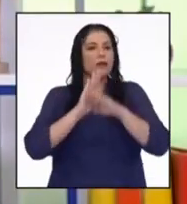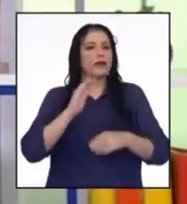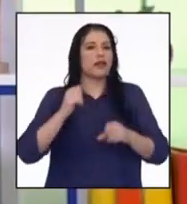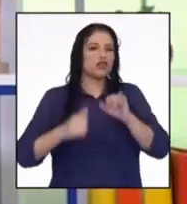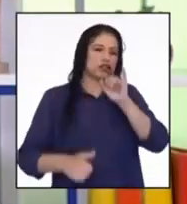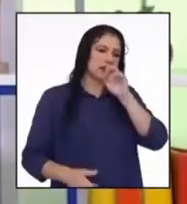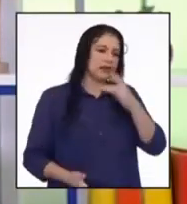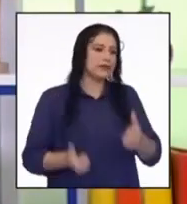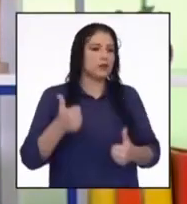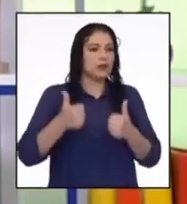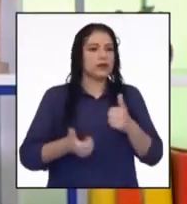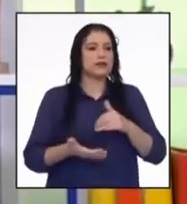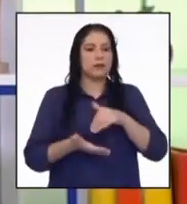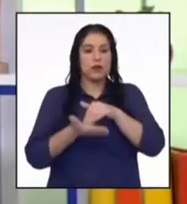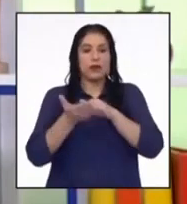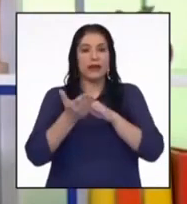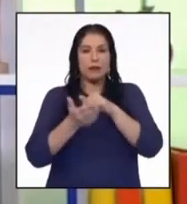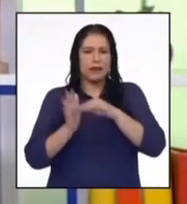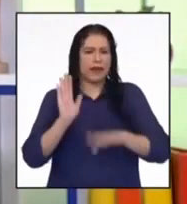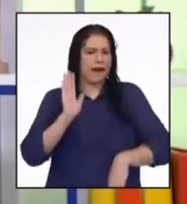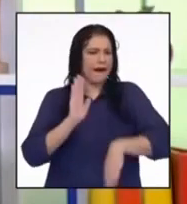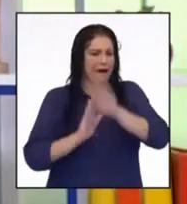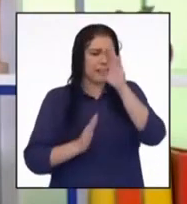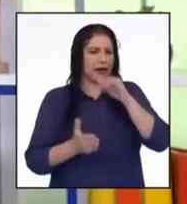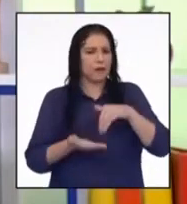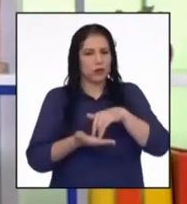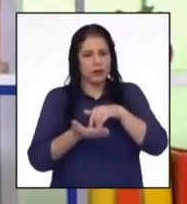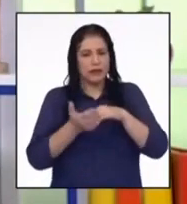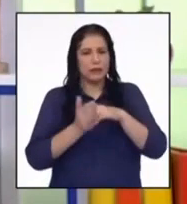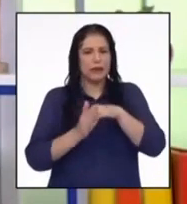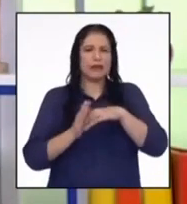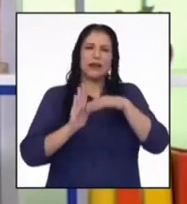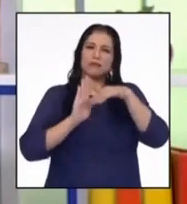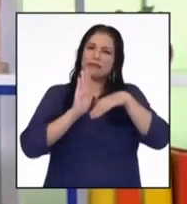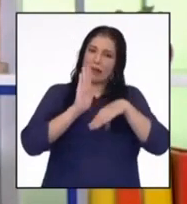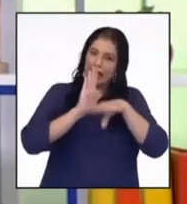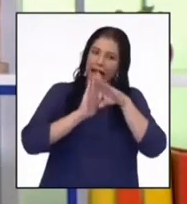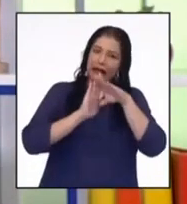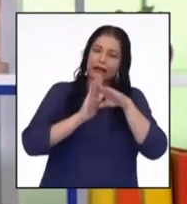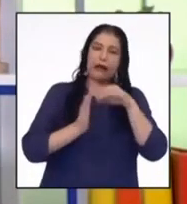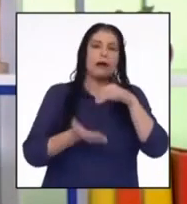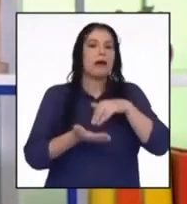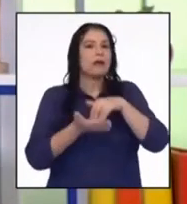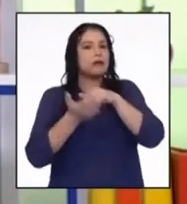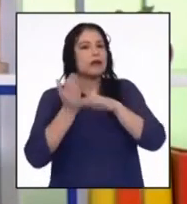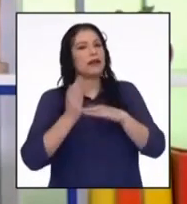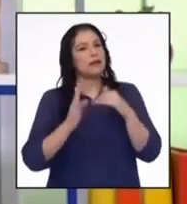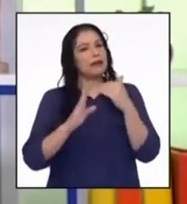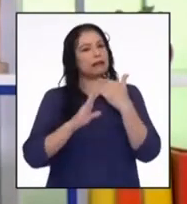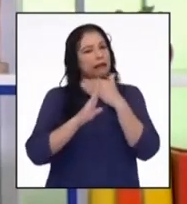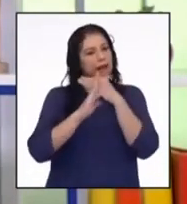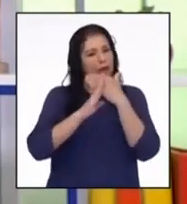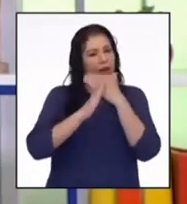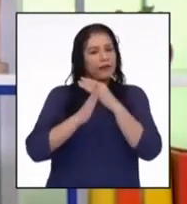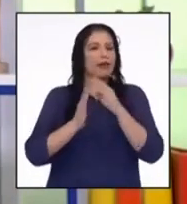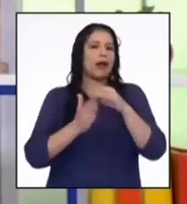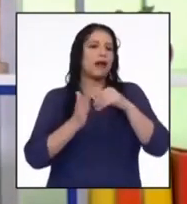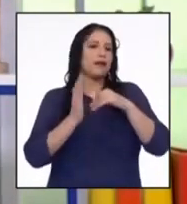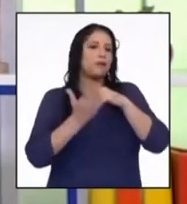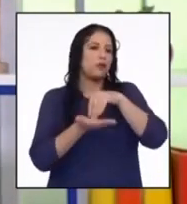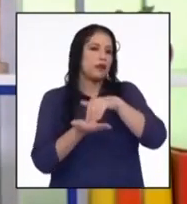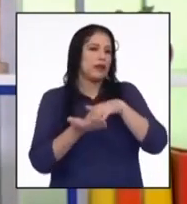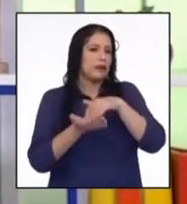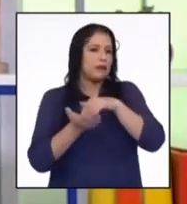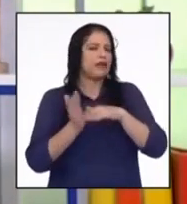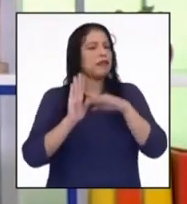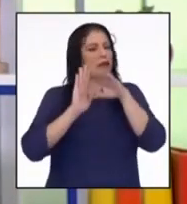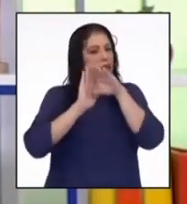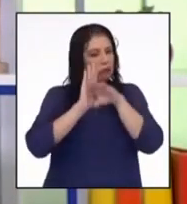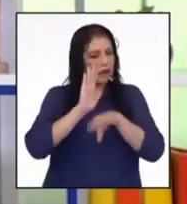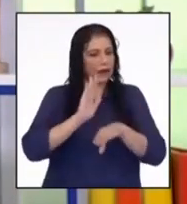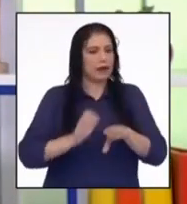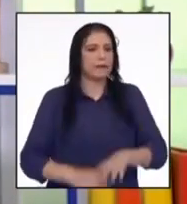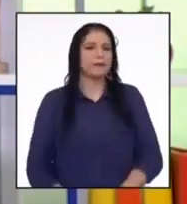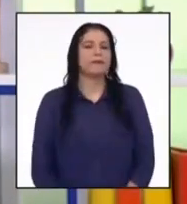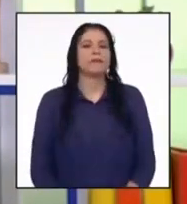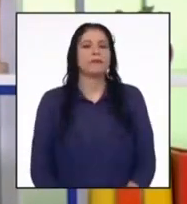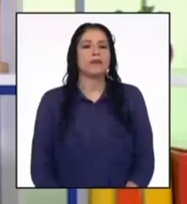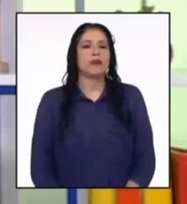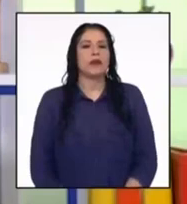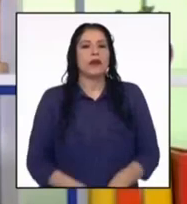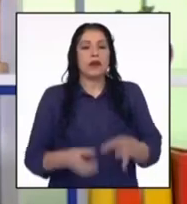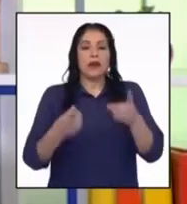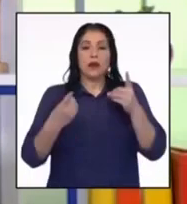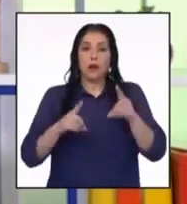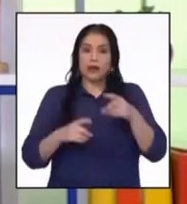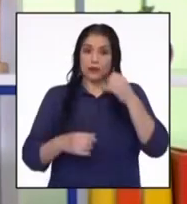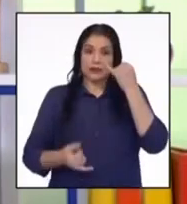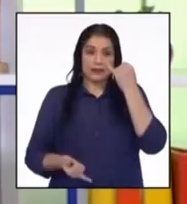son vulnerabilidad muy alta, vulnerabilidad alta, vulnerabilidad media y vulnerabilidad baja.